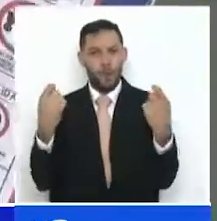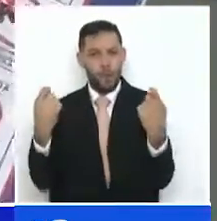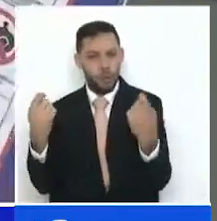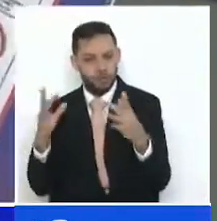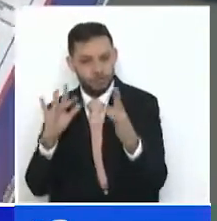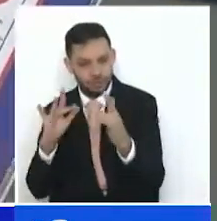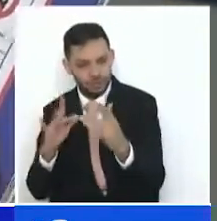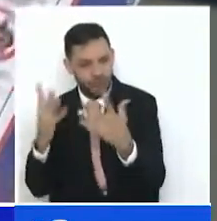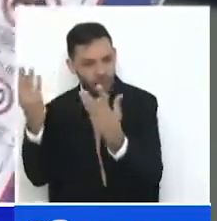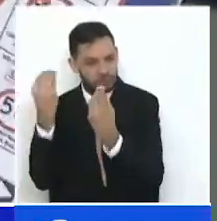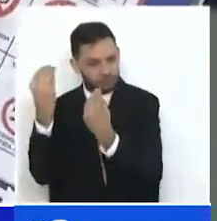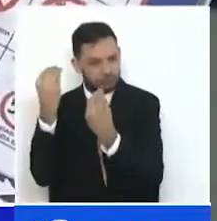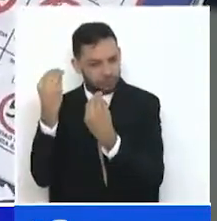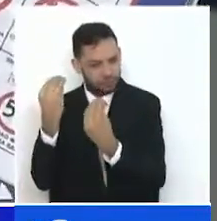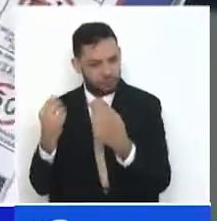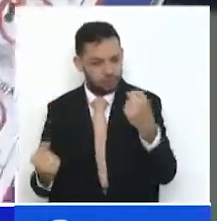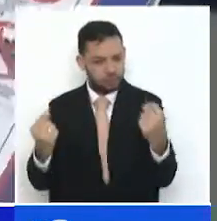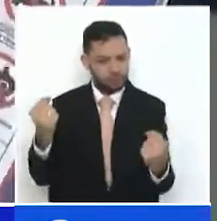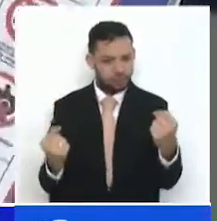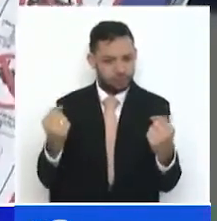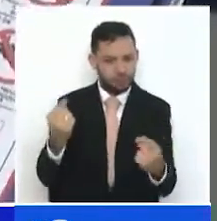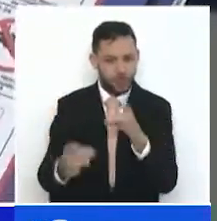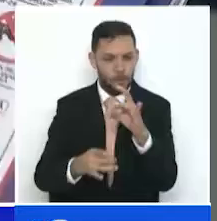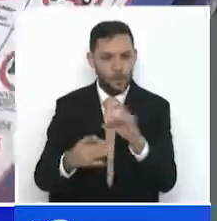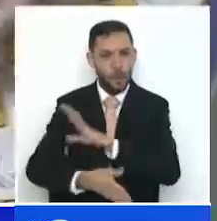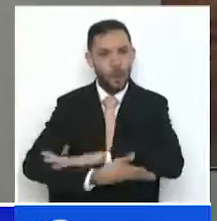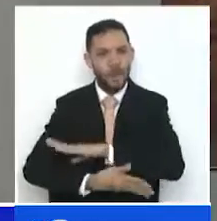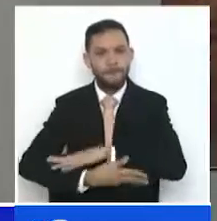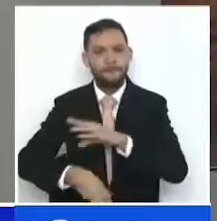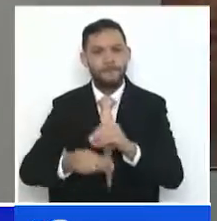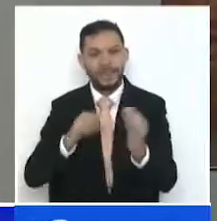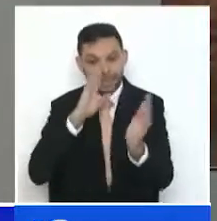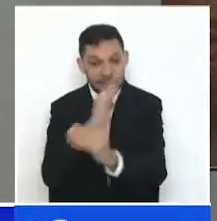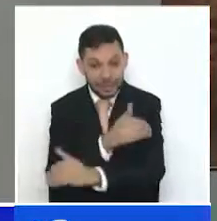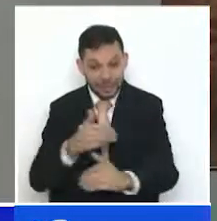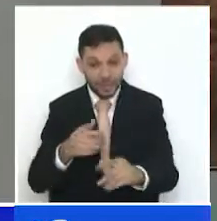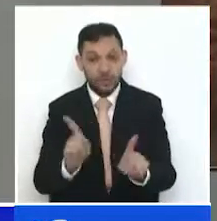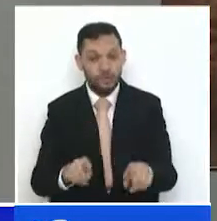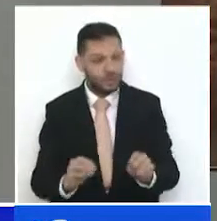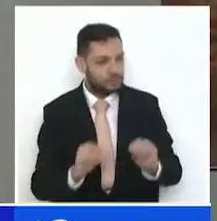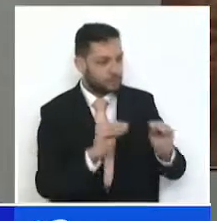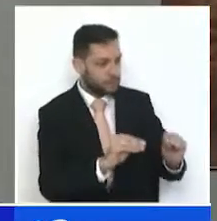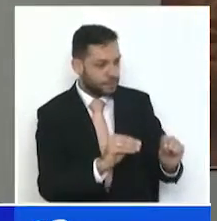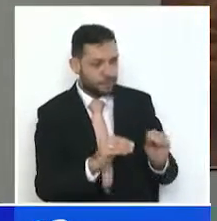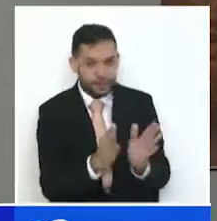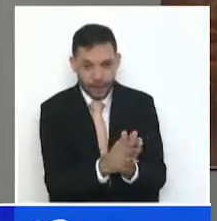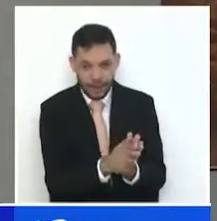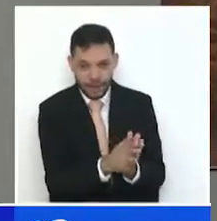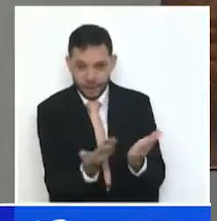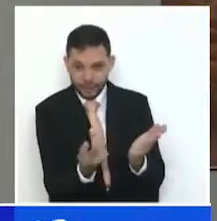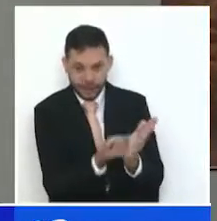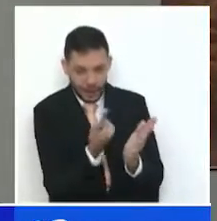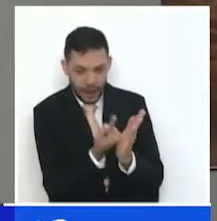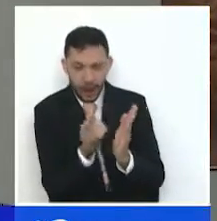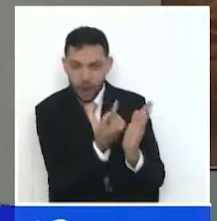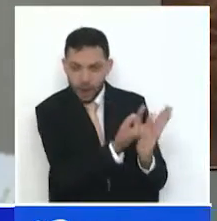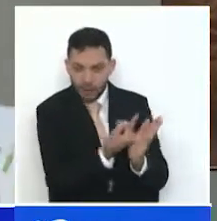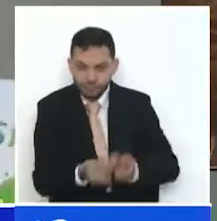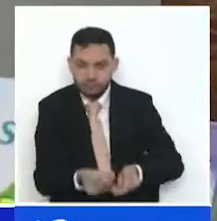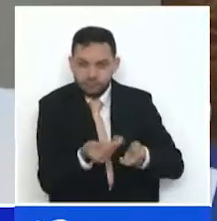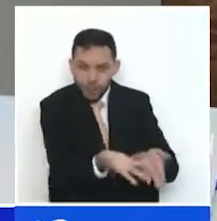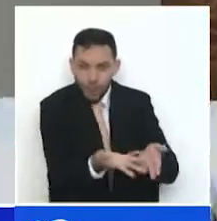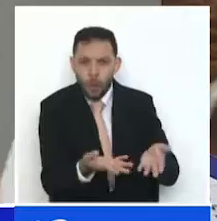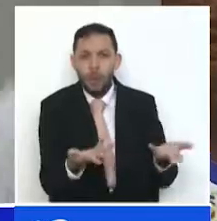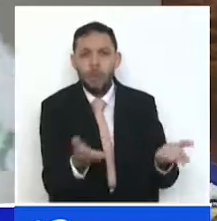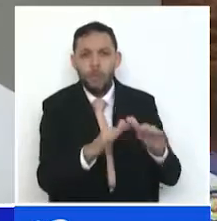conductores. Además, también se busca educar a los más pequeños del hogar. Estas cartillas las vamos a llevar a los colegios porque es